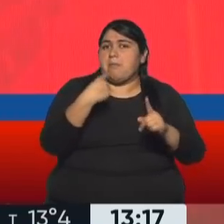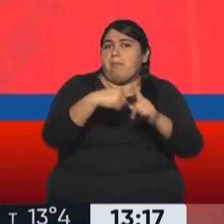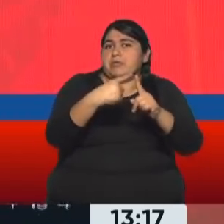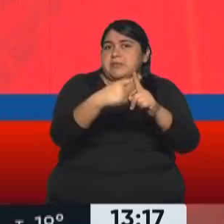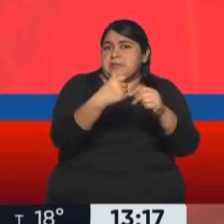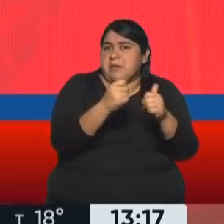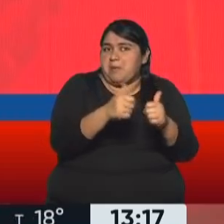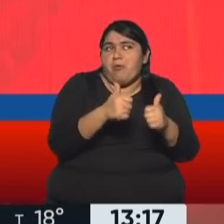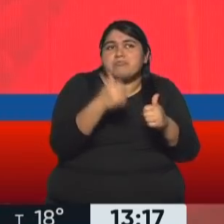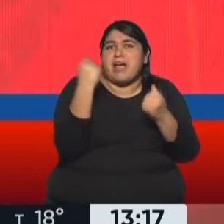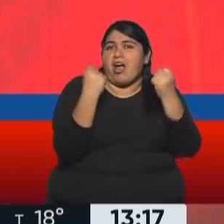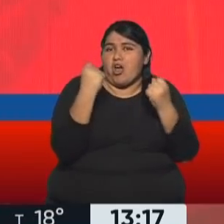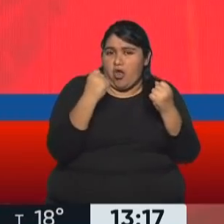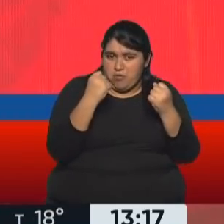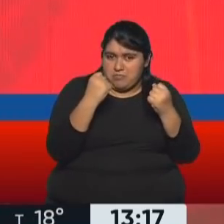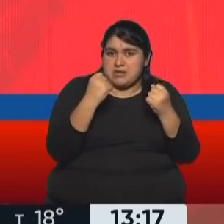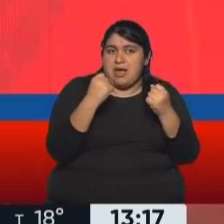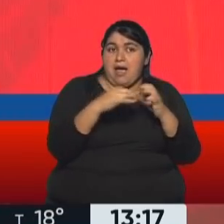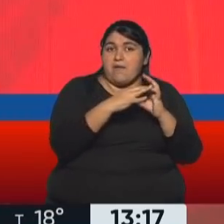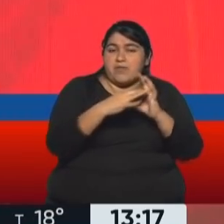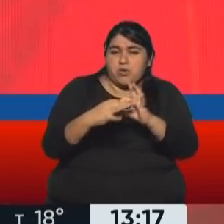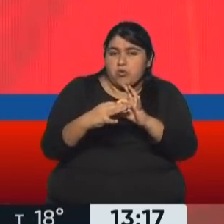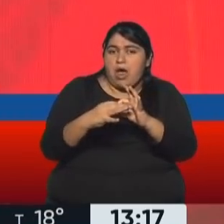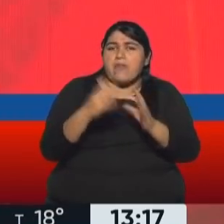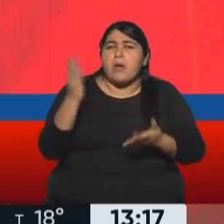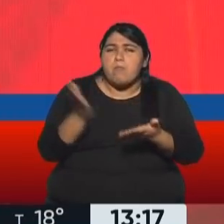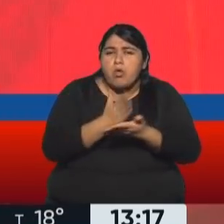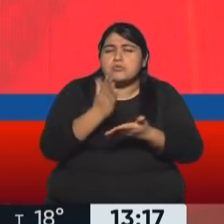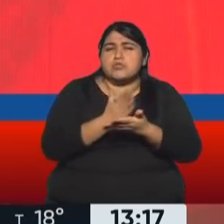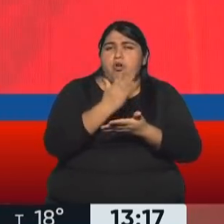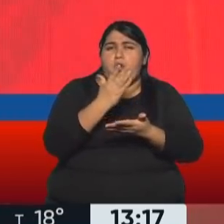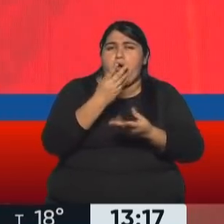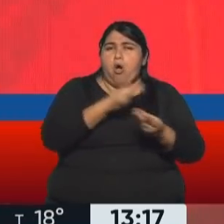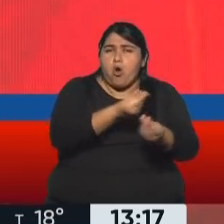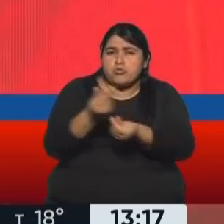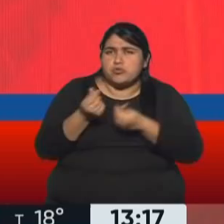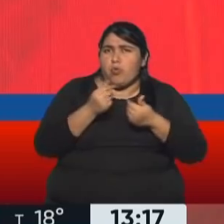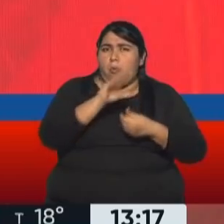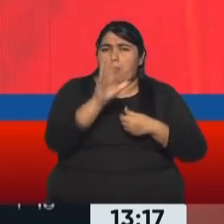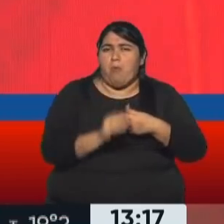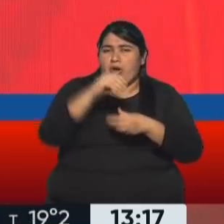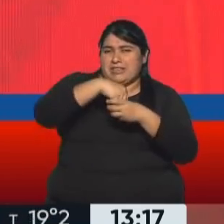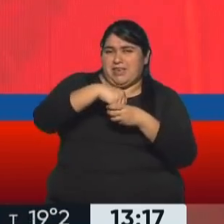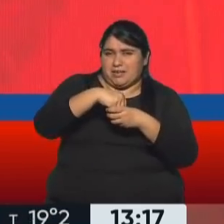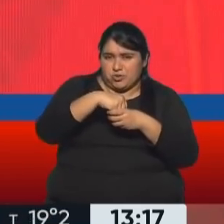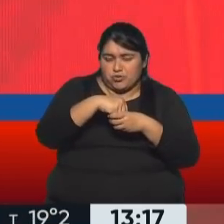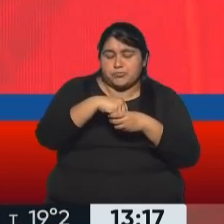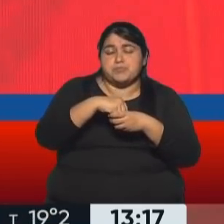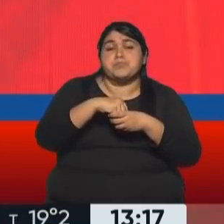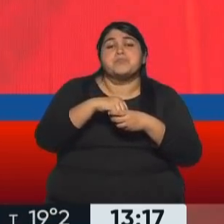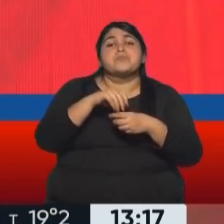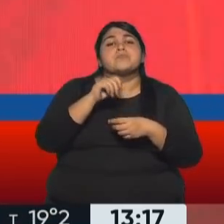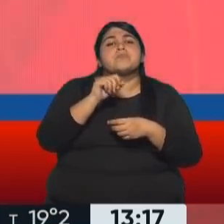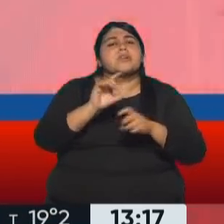económico, que ya no está, sobre todo, está vinculado a la producción y al consumo también interno, pero a una producción no solamente